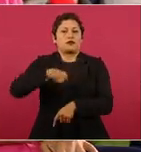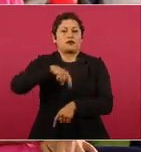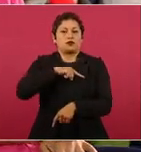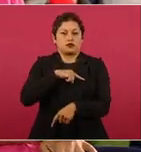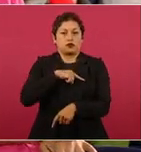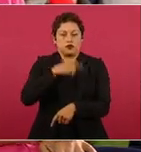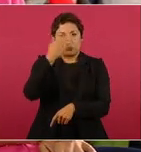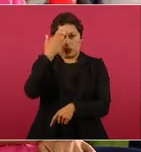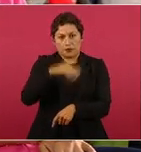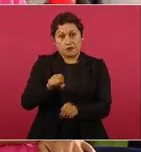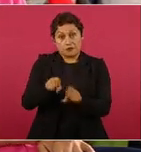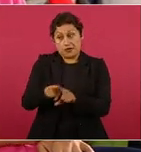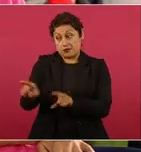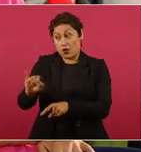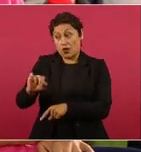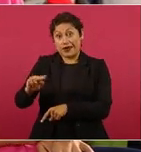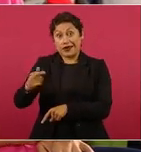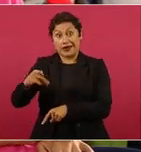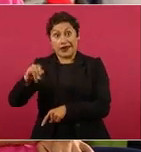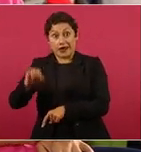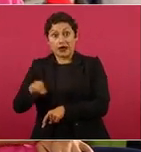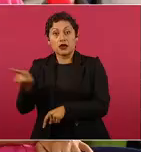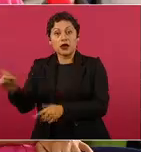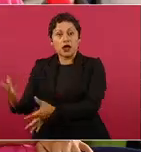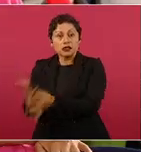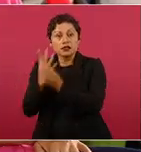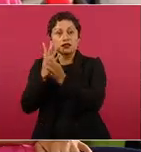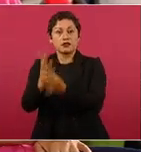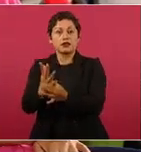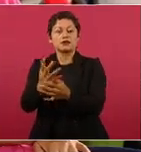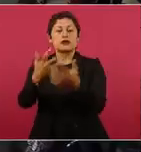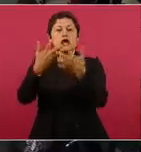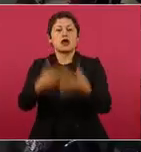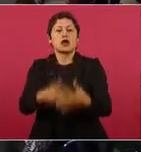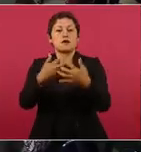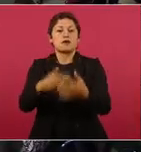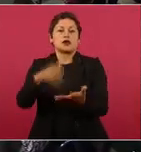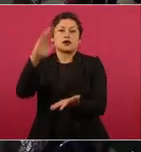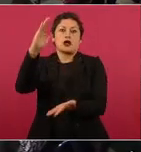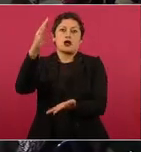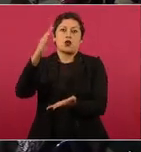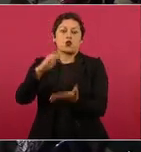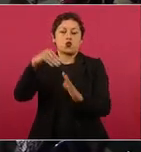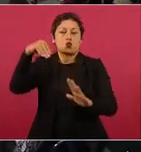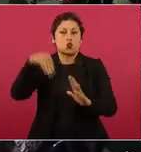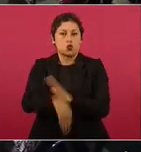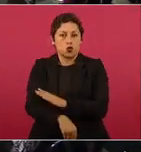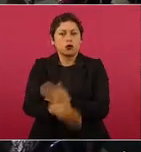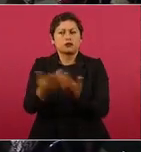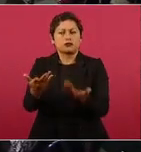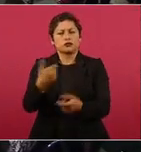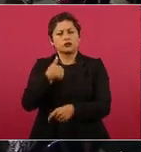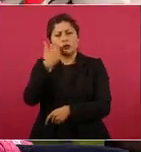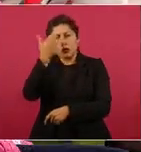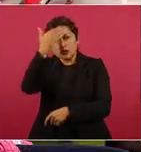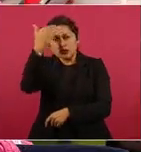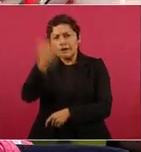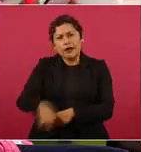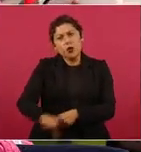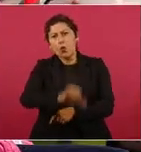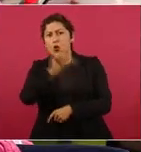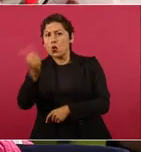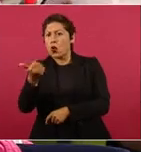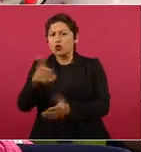del mismo INEGI, la caída de este sector, ¿qué sectores así en concreto podría adelantarnos se verían favorecidos? Entiendo que sería